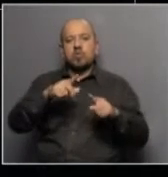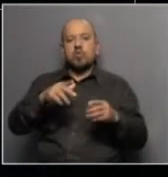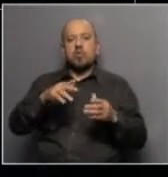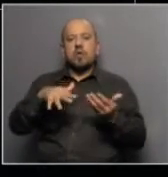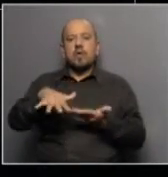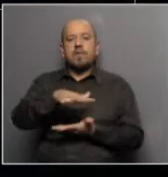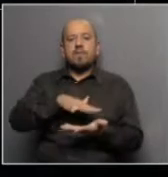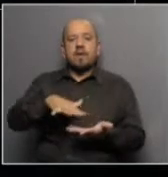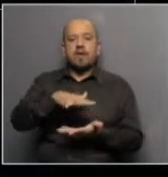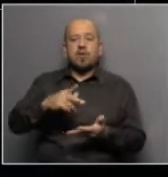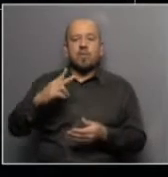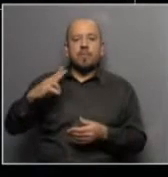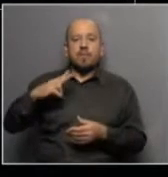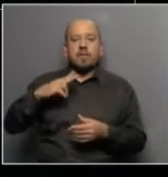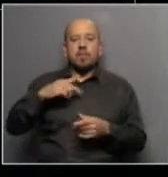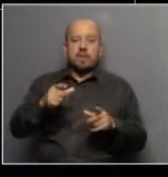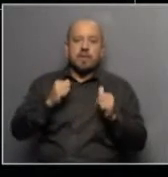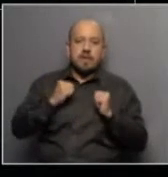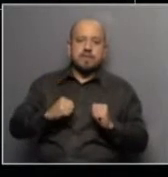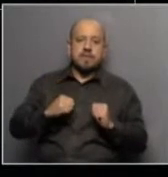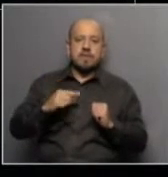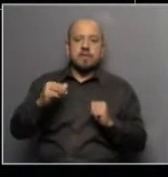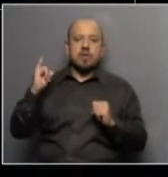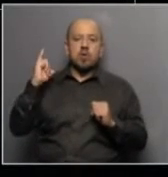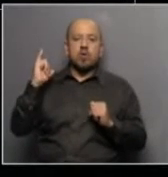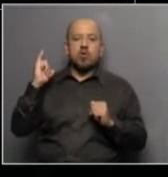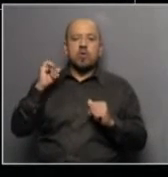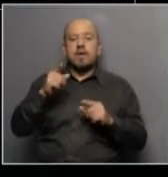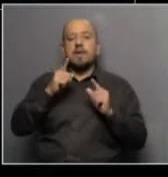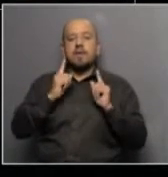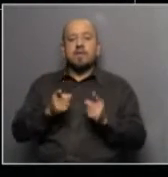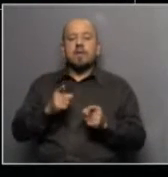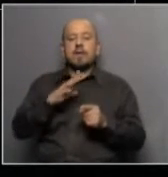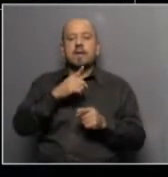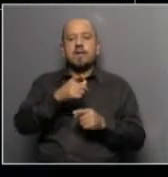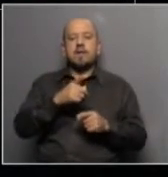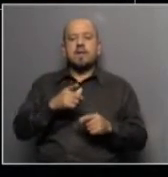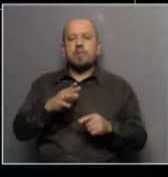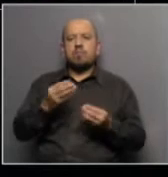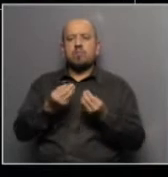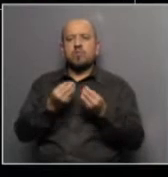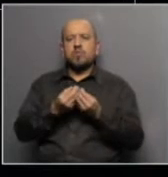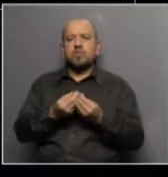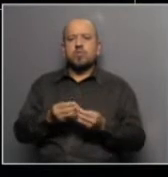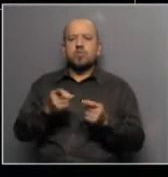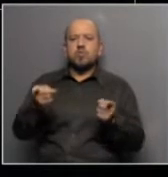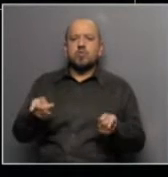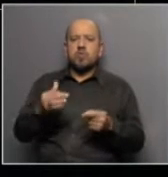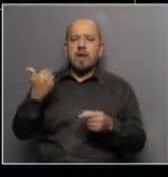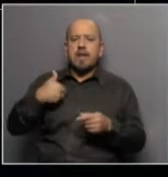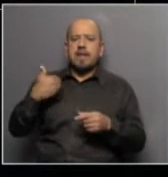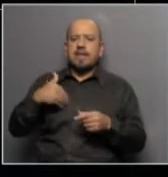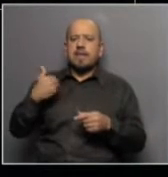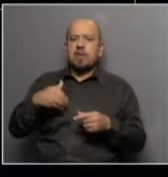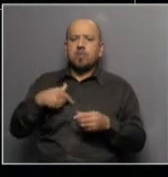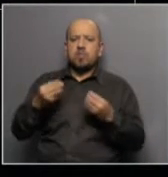como residencias temporarias de descanso. Y en Colonia también se da la característica de muchos argentinos, ¿no? De muchos